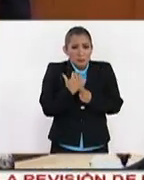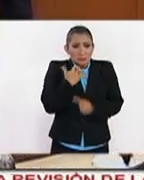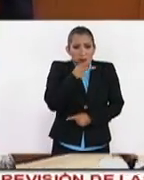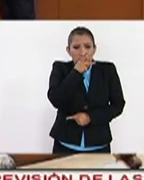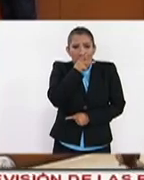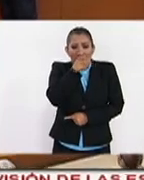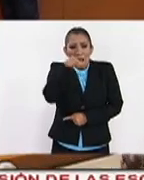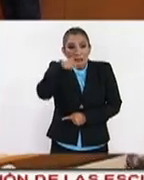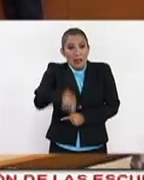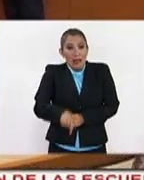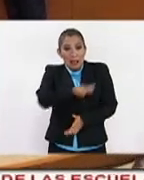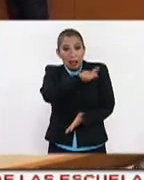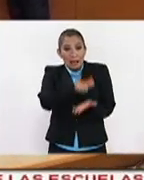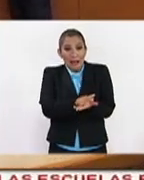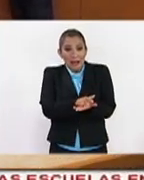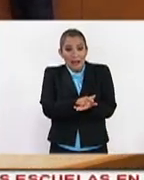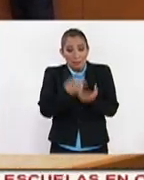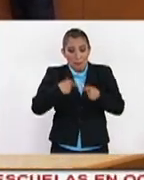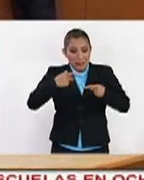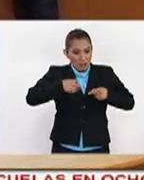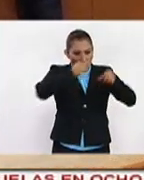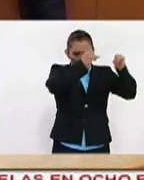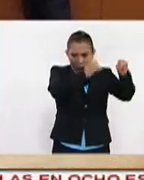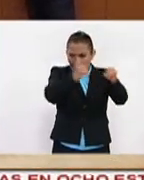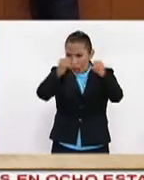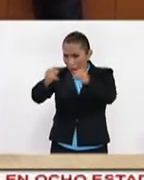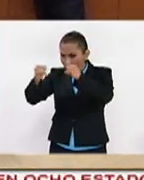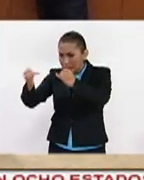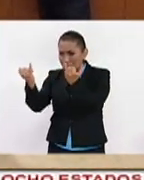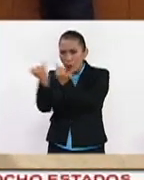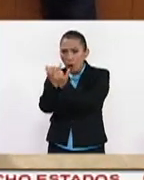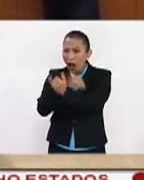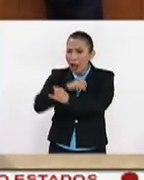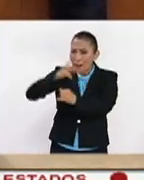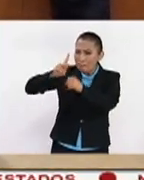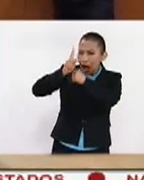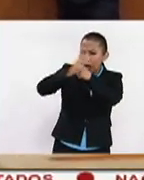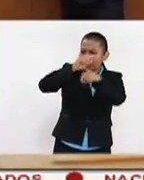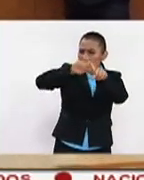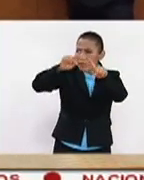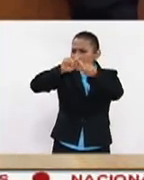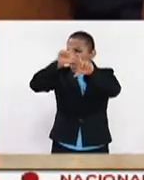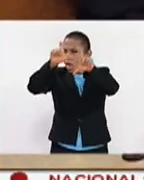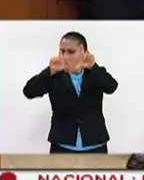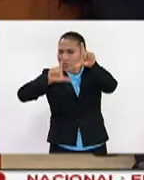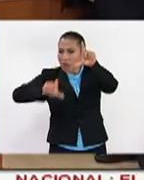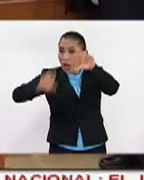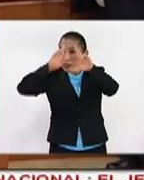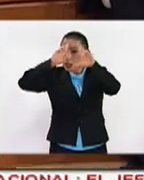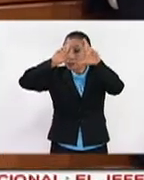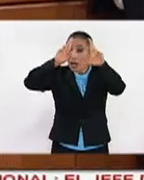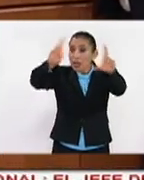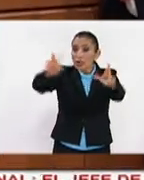me. Entre los individuos como entre las naciones, el respeto al